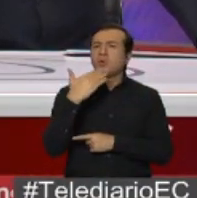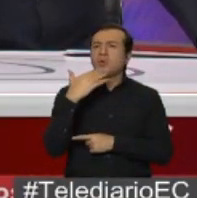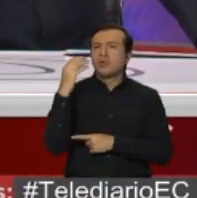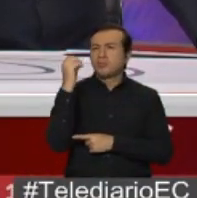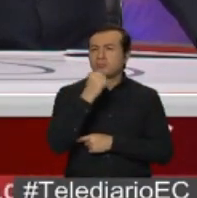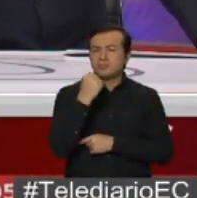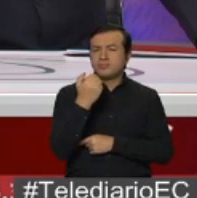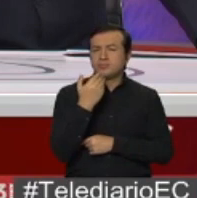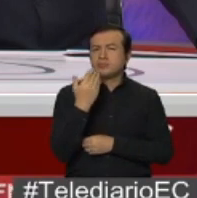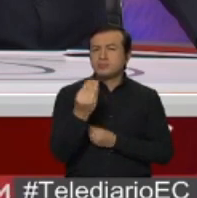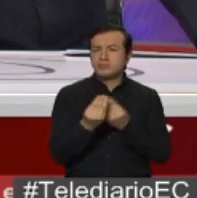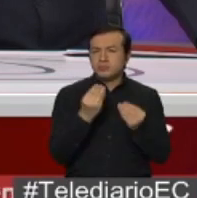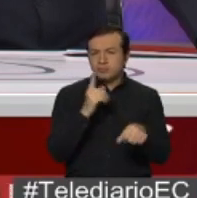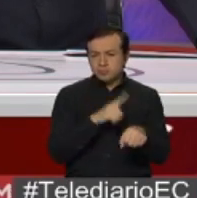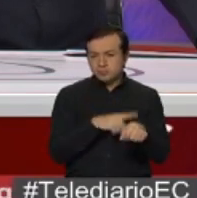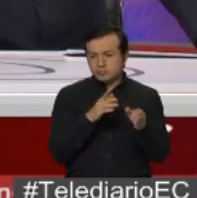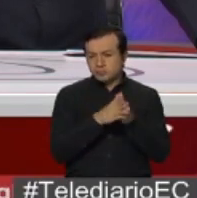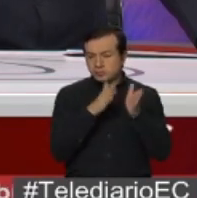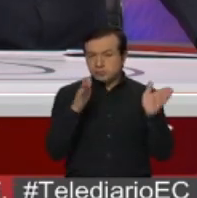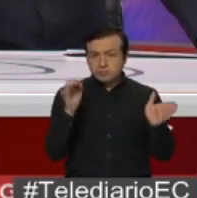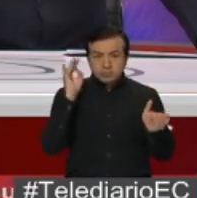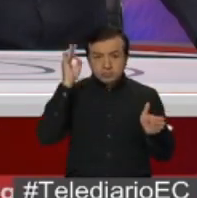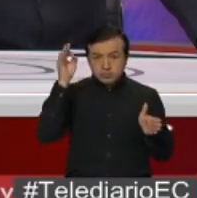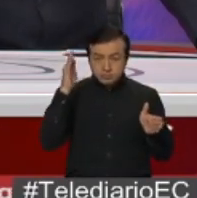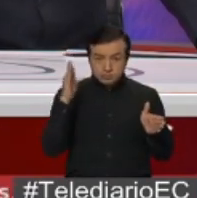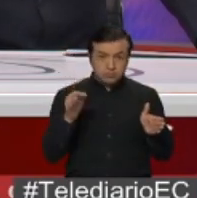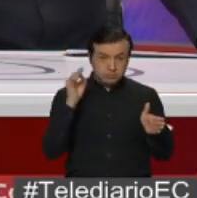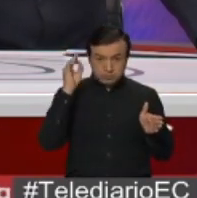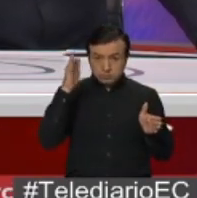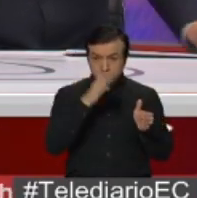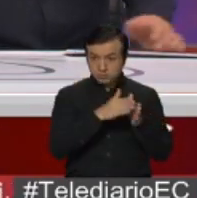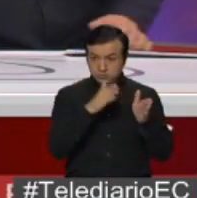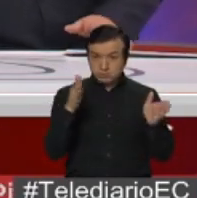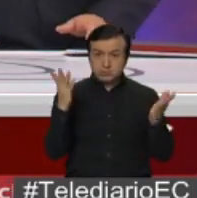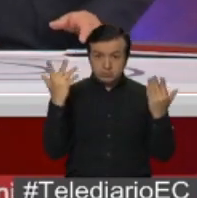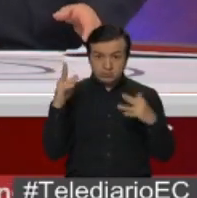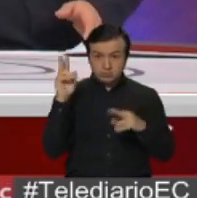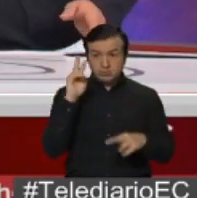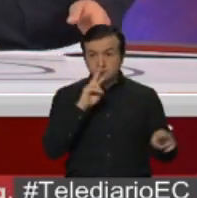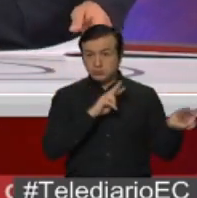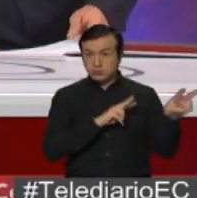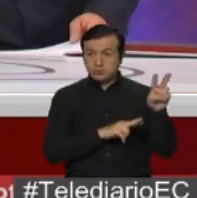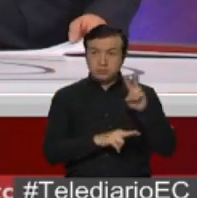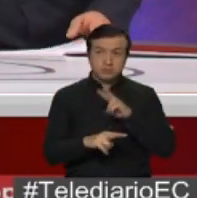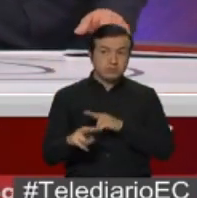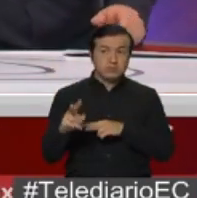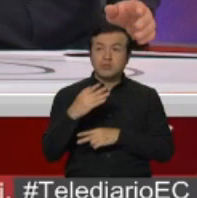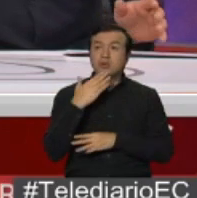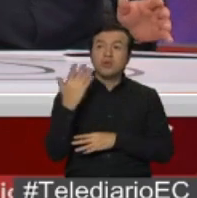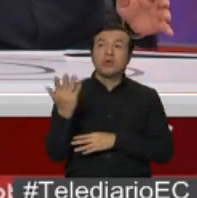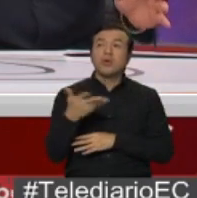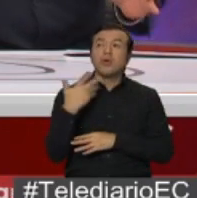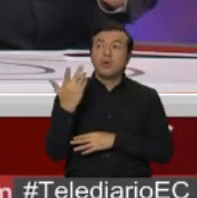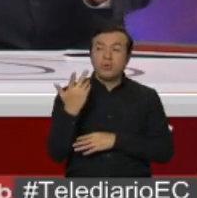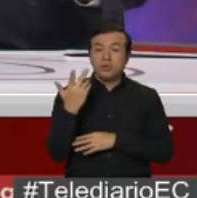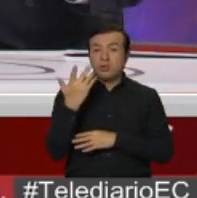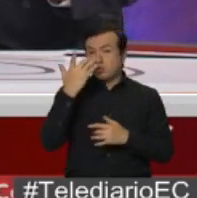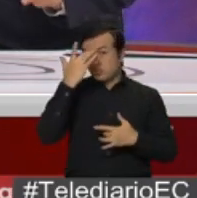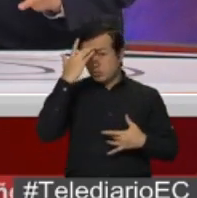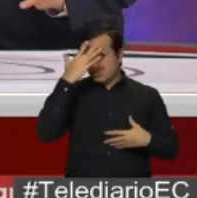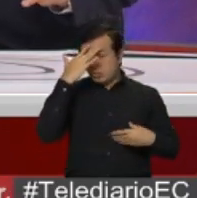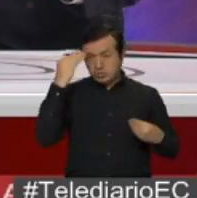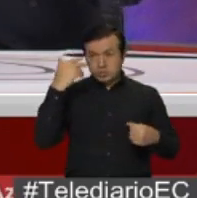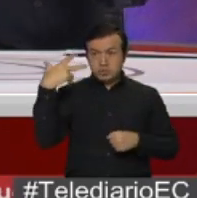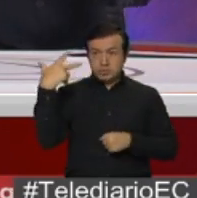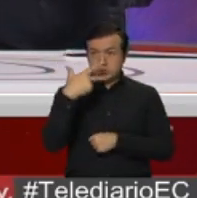de en un plazo en un futuro corto o mediano ya encontrar una eventual cura un eventual vacuna